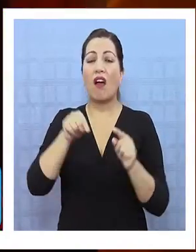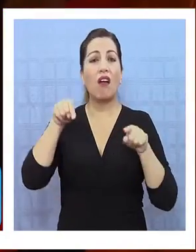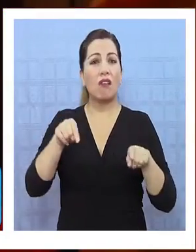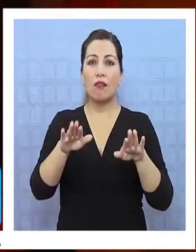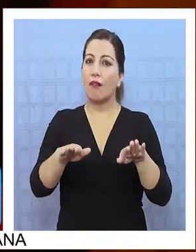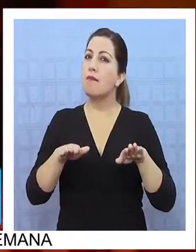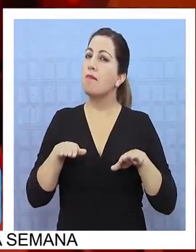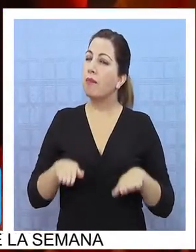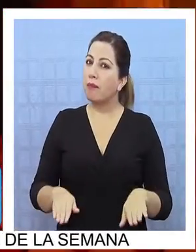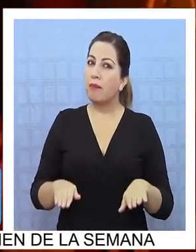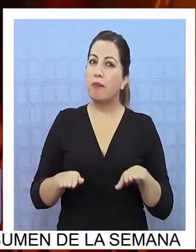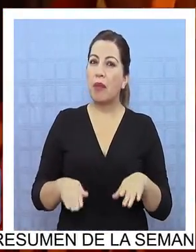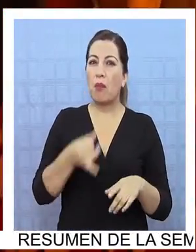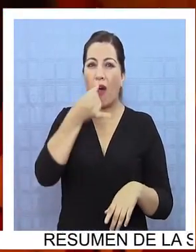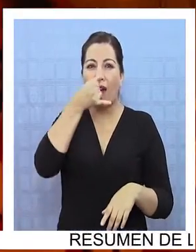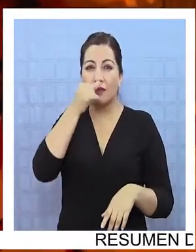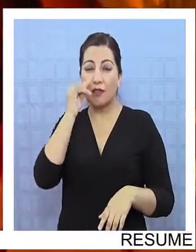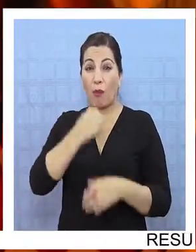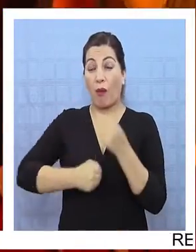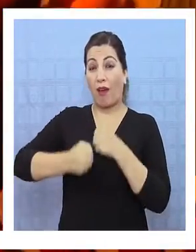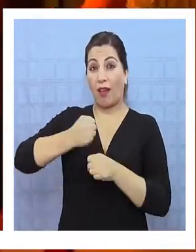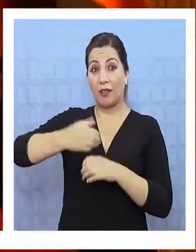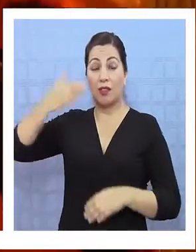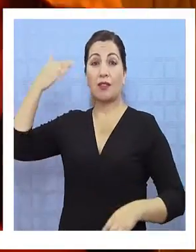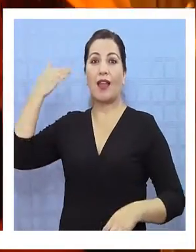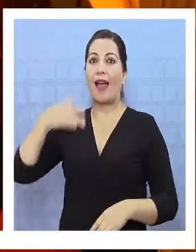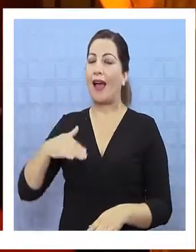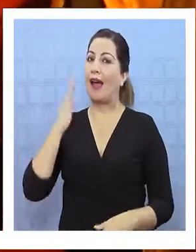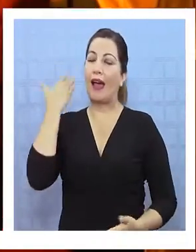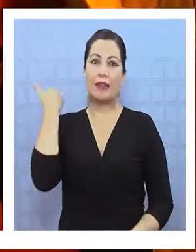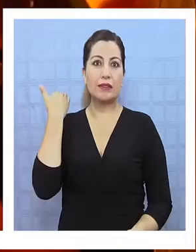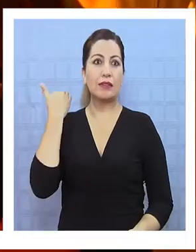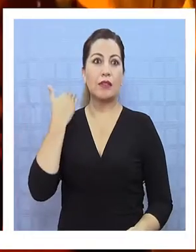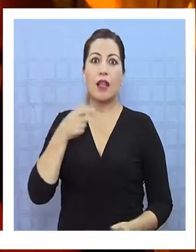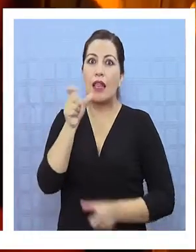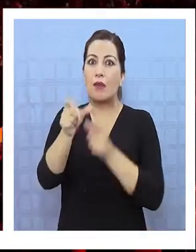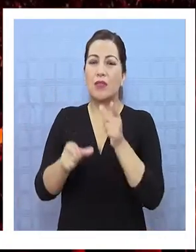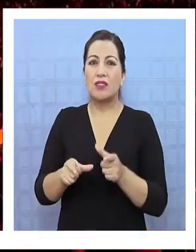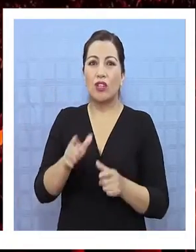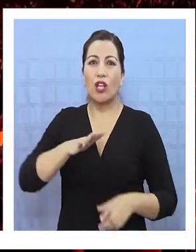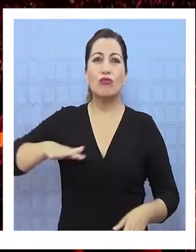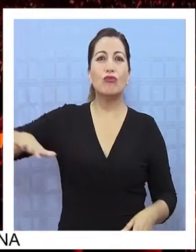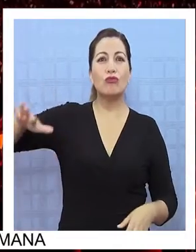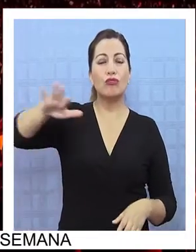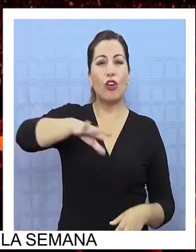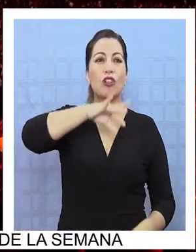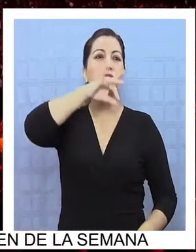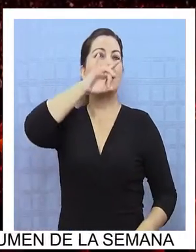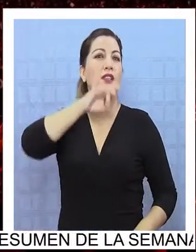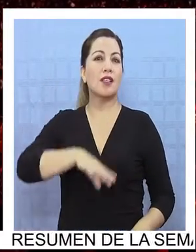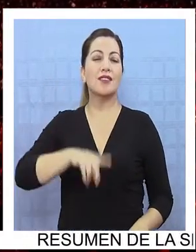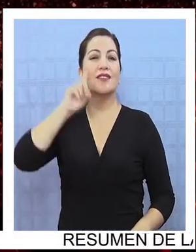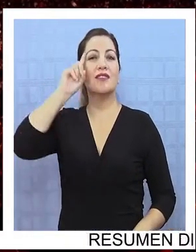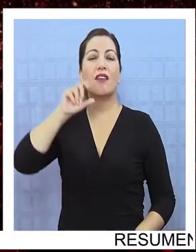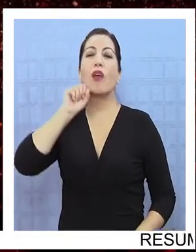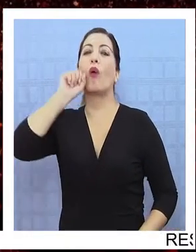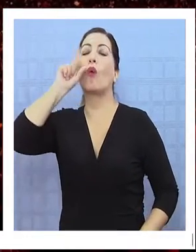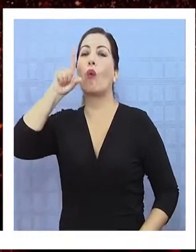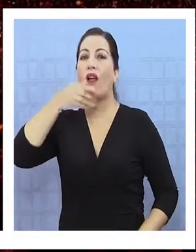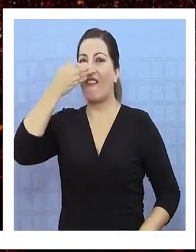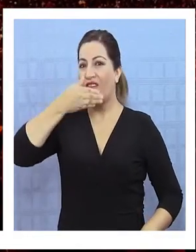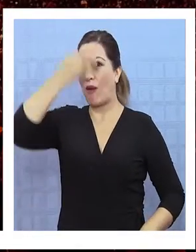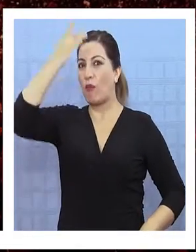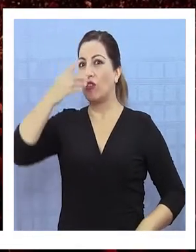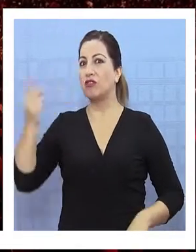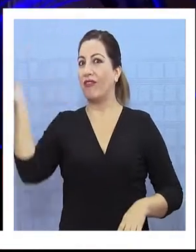la misma envergadura de hasta hace algunos años, cuando prácticamente todos los chilenos sabíamos que artista venía y que no, y